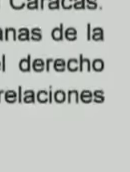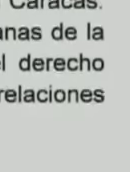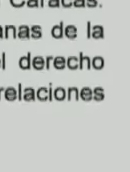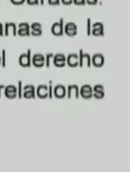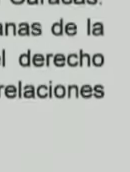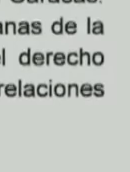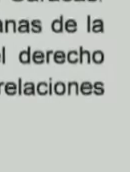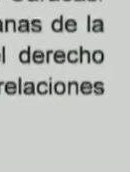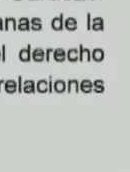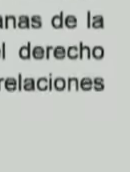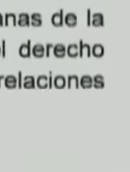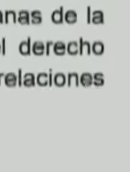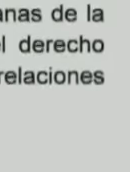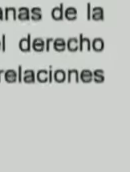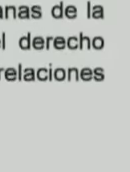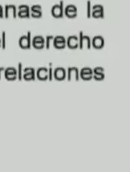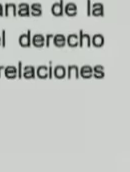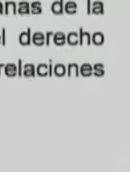Punto uno.